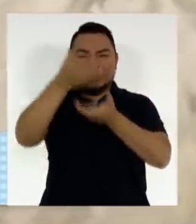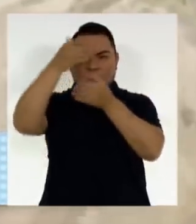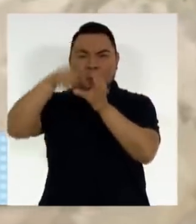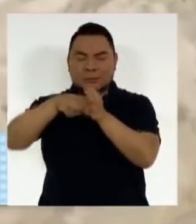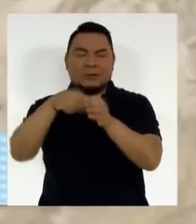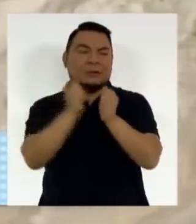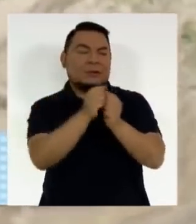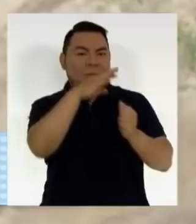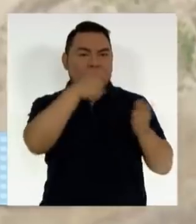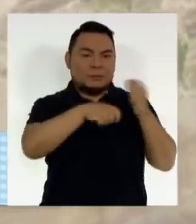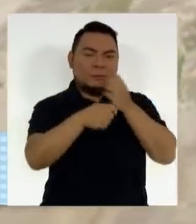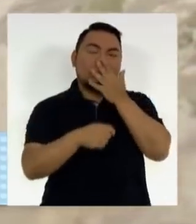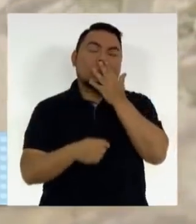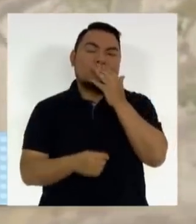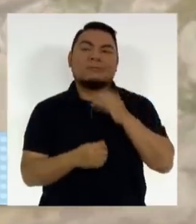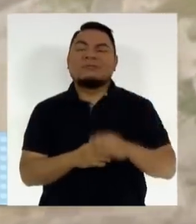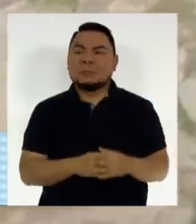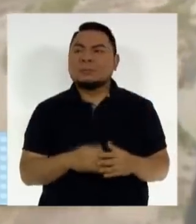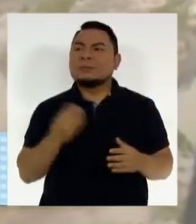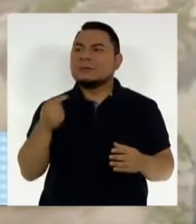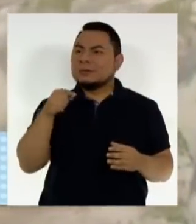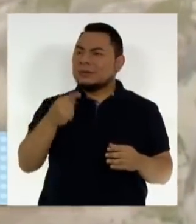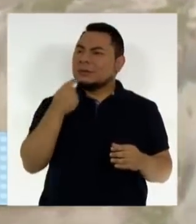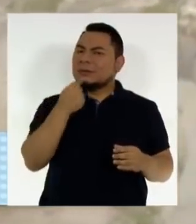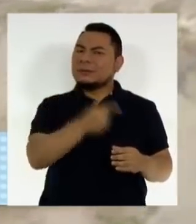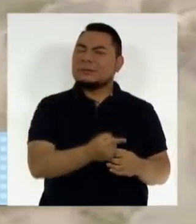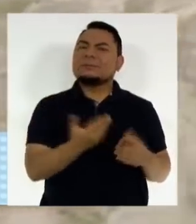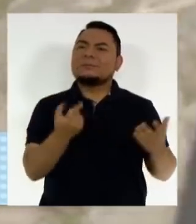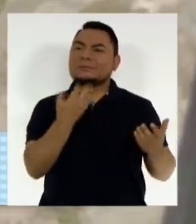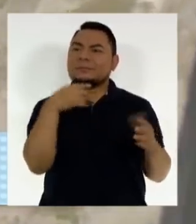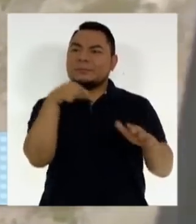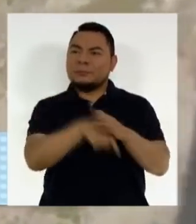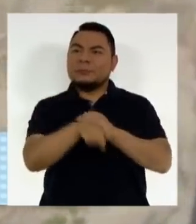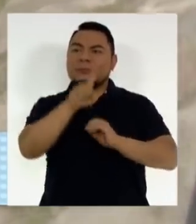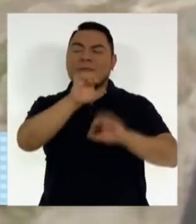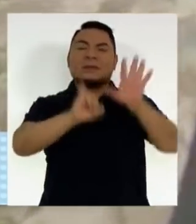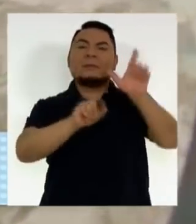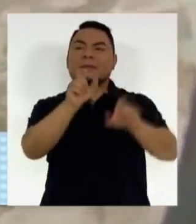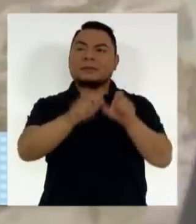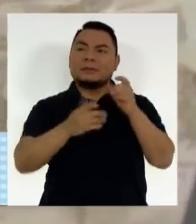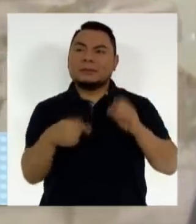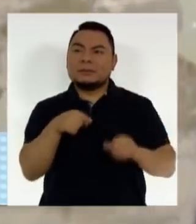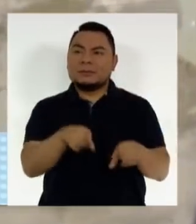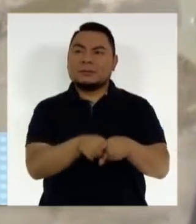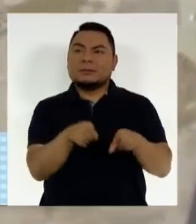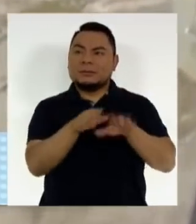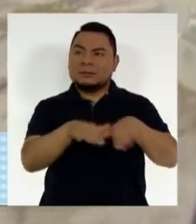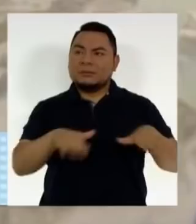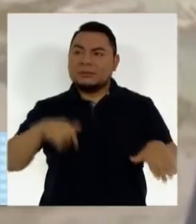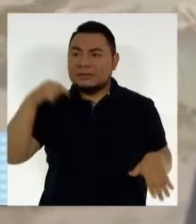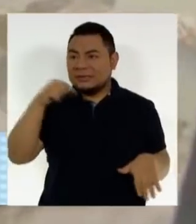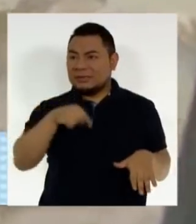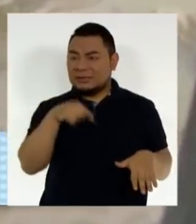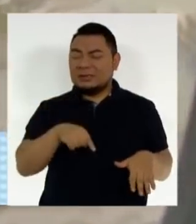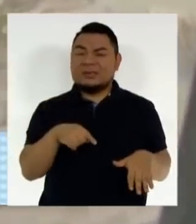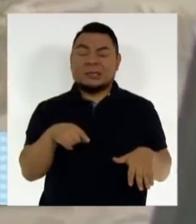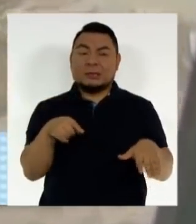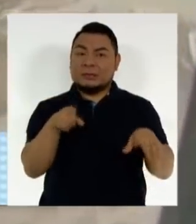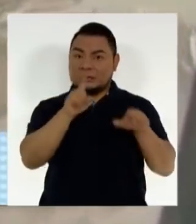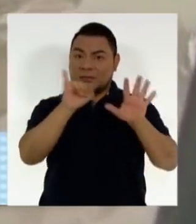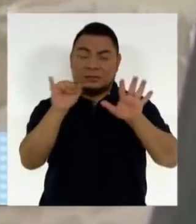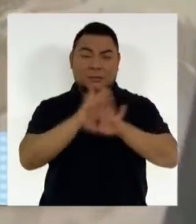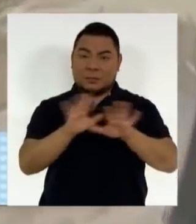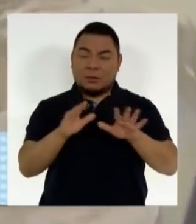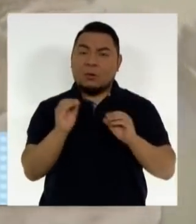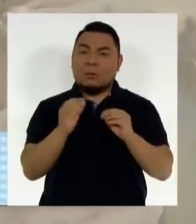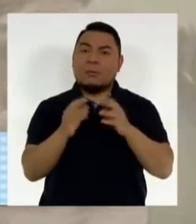ya luego de haberse conocido toda esta situación? Se hablan de 16 personas fallecidas, entre ellos menores de edad. ¿Este número no ha variado? No, no ha